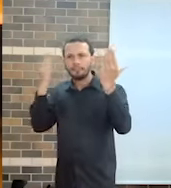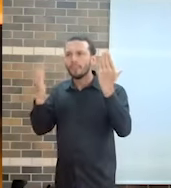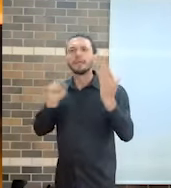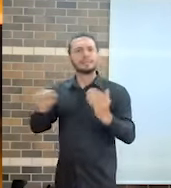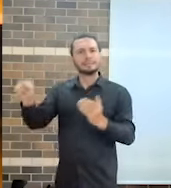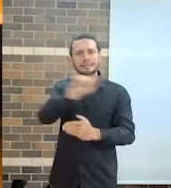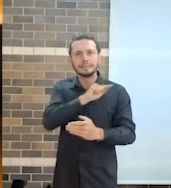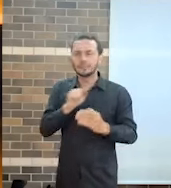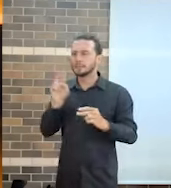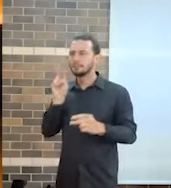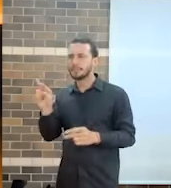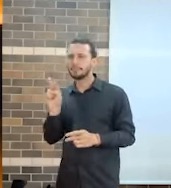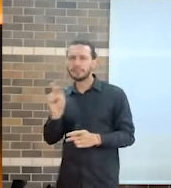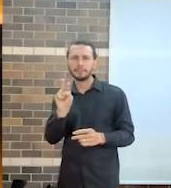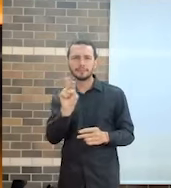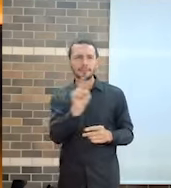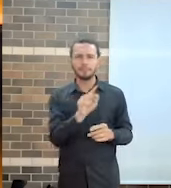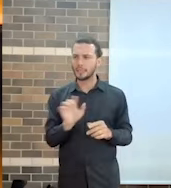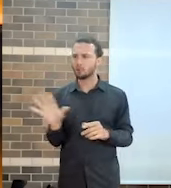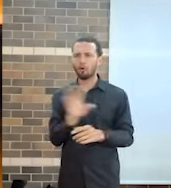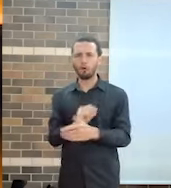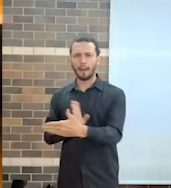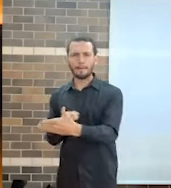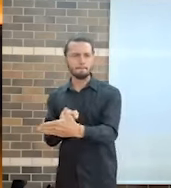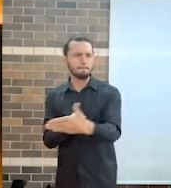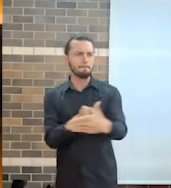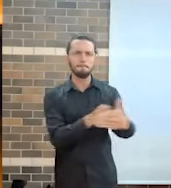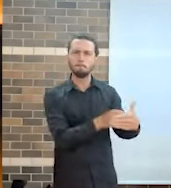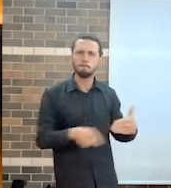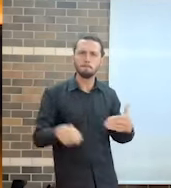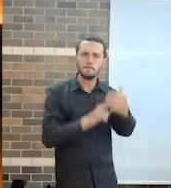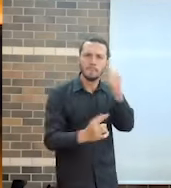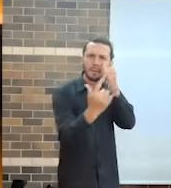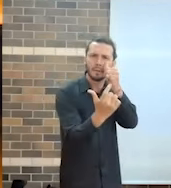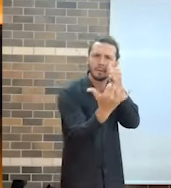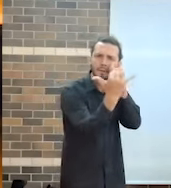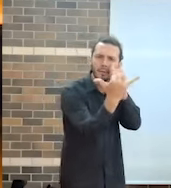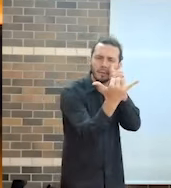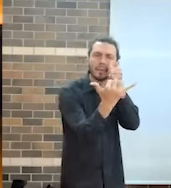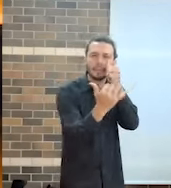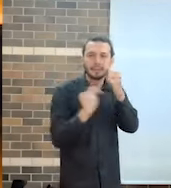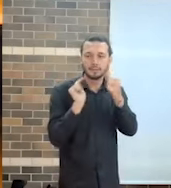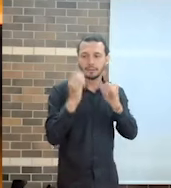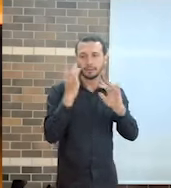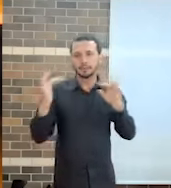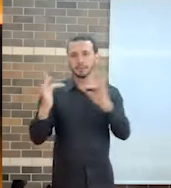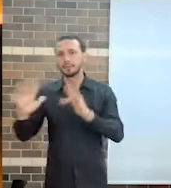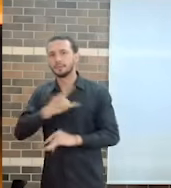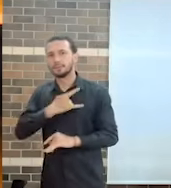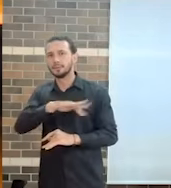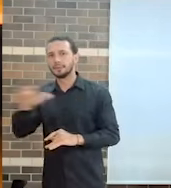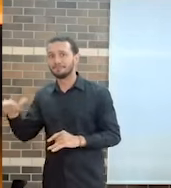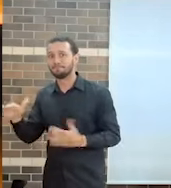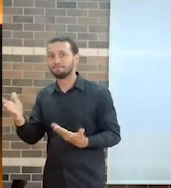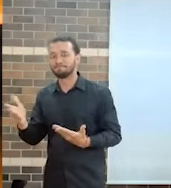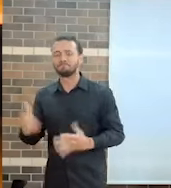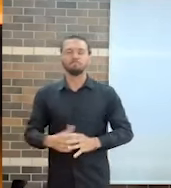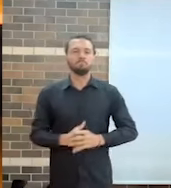este, todo este tema de las barreras epistémicas que no están lejanas a la universidad.